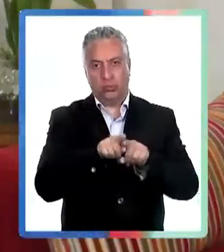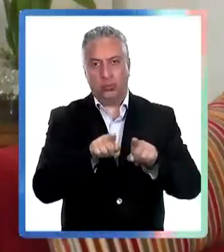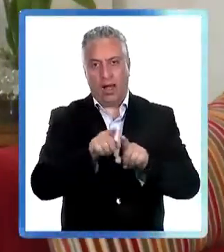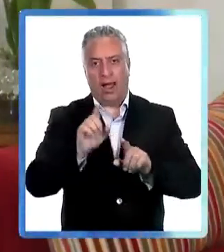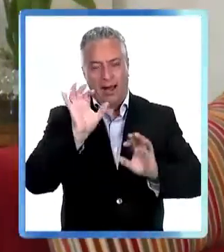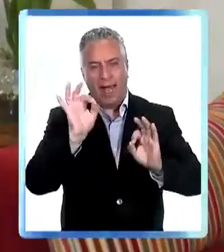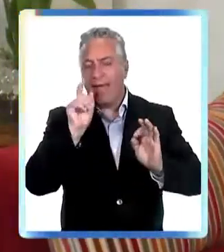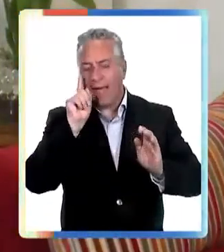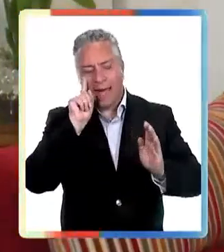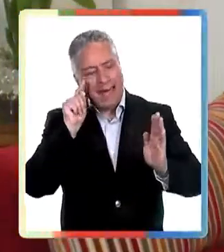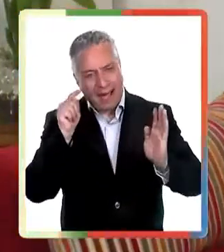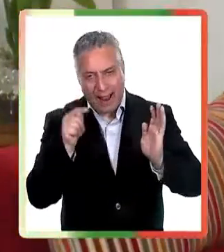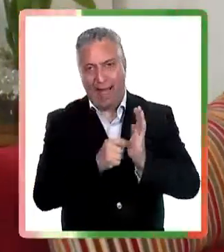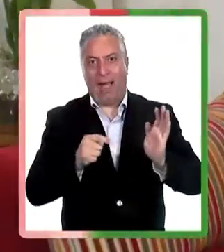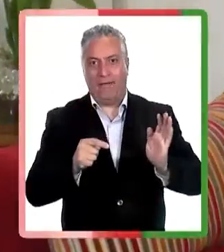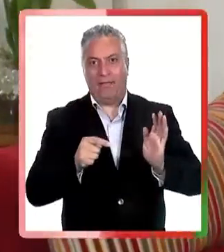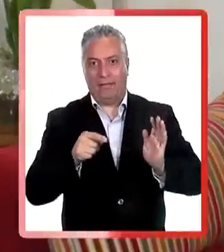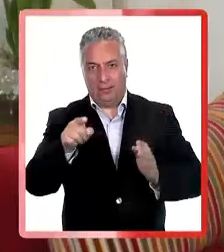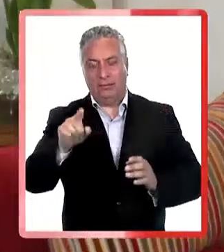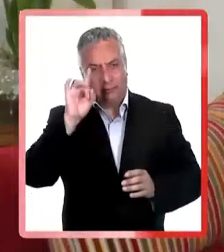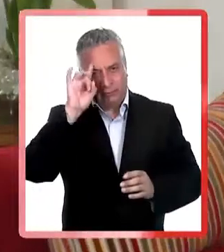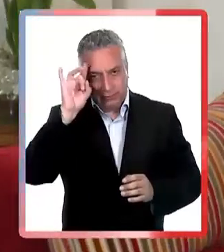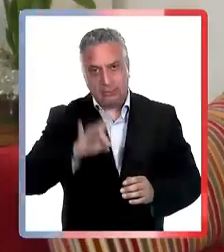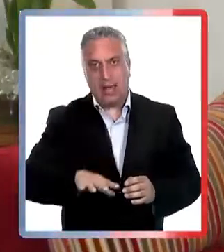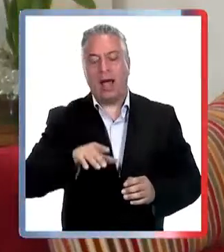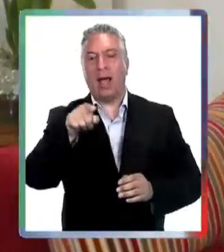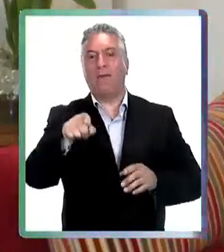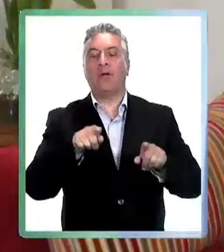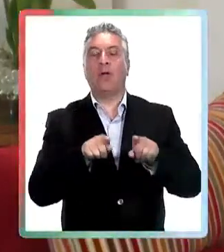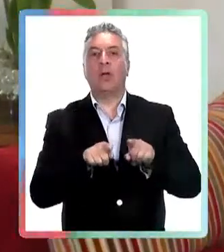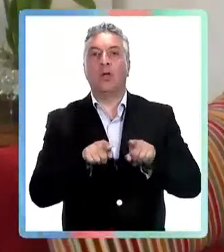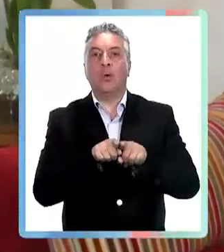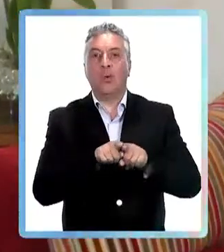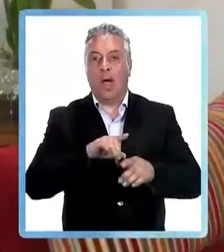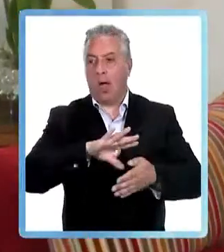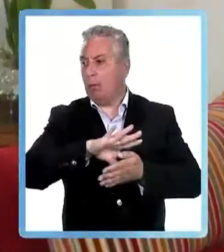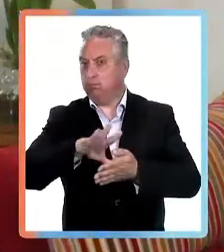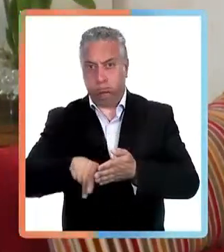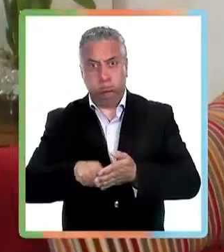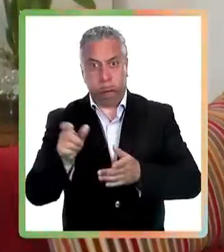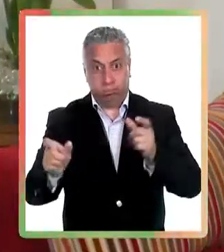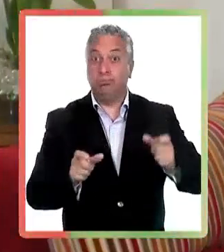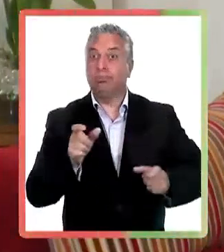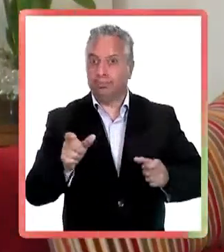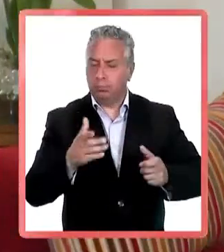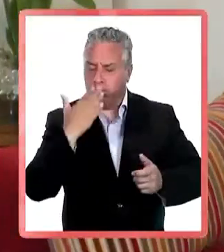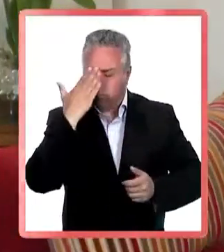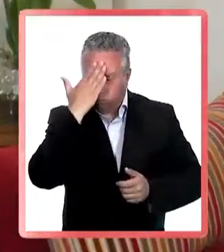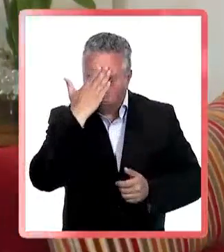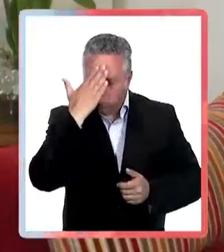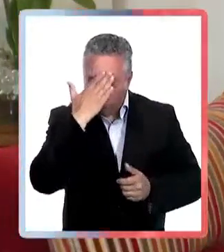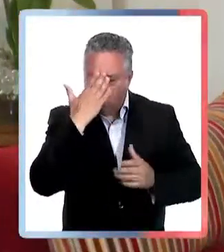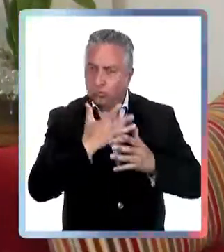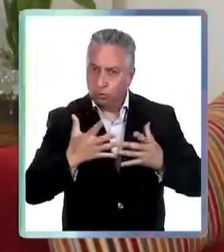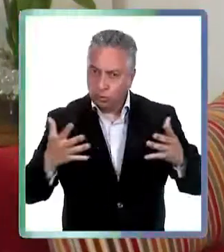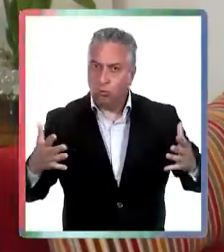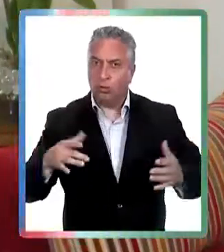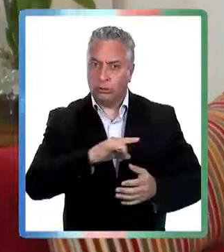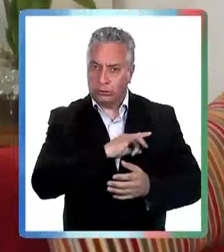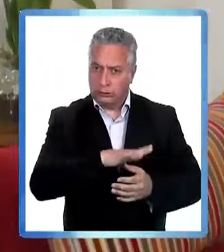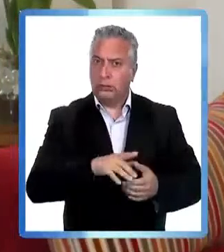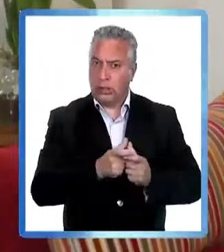Francisco, que son claves, porque sabemos que la delincuencia es una preocupación que cruza el